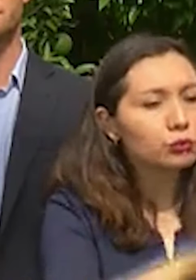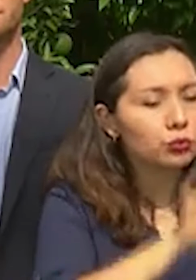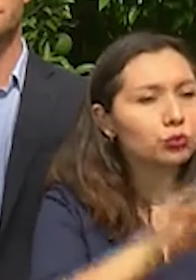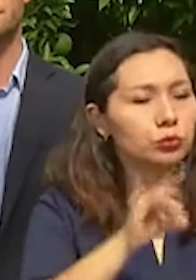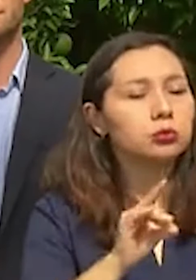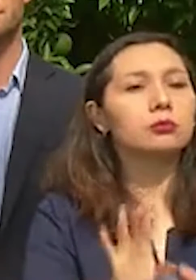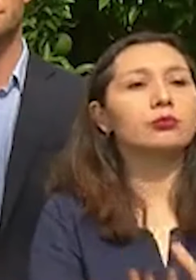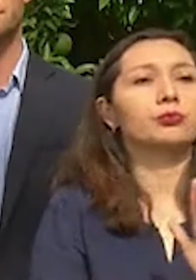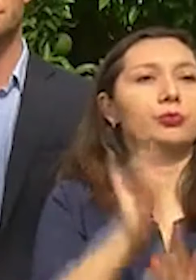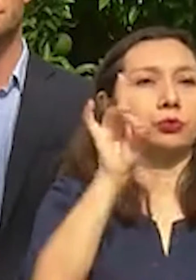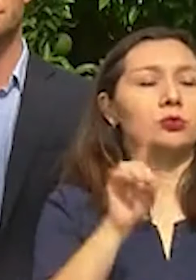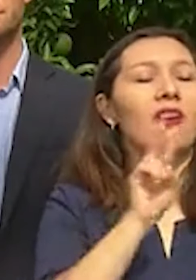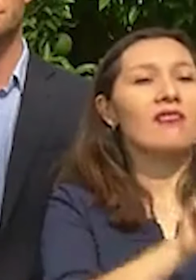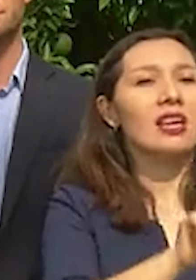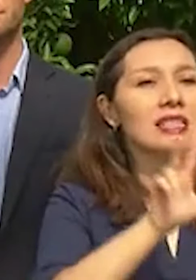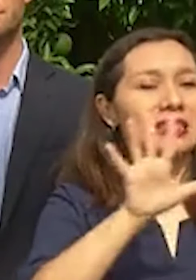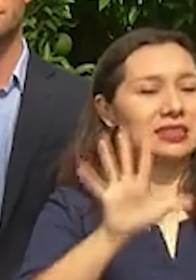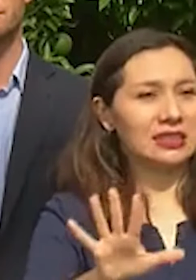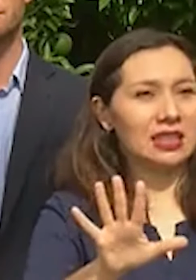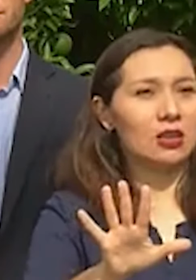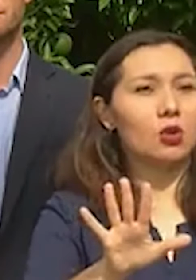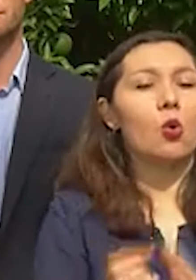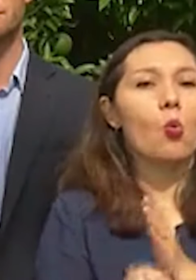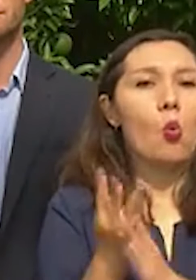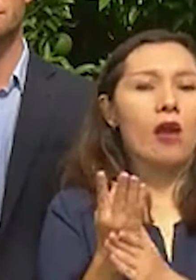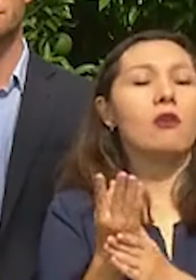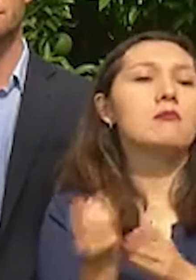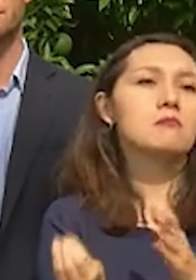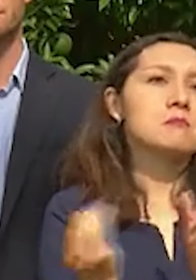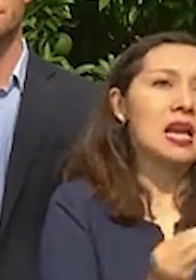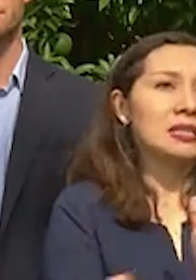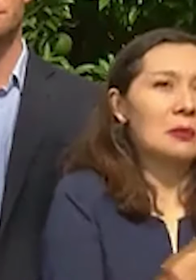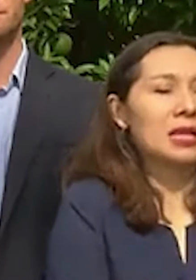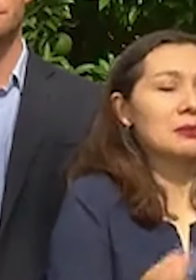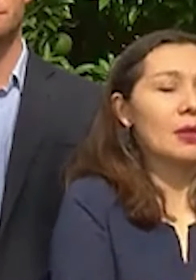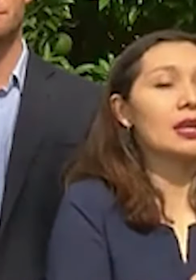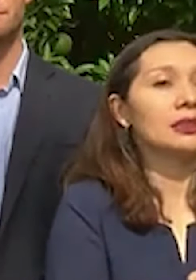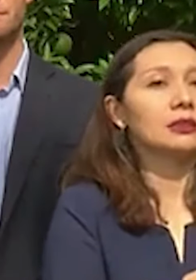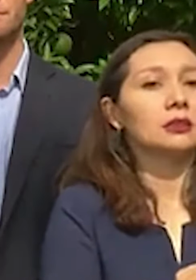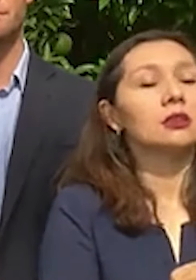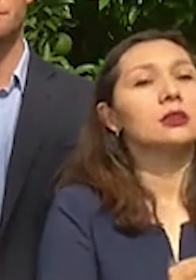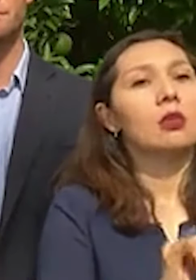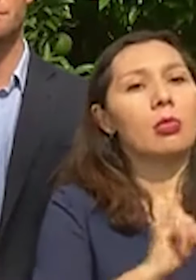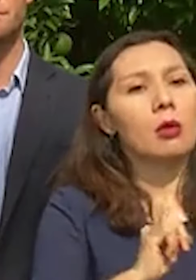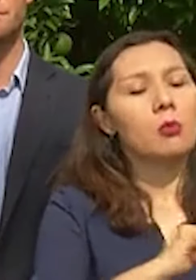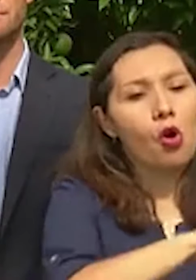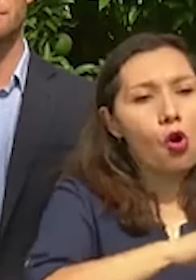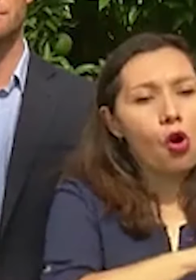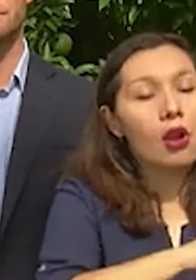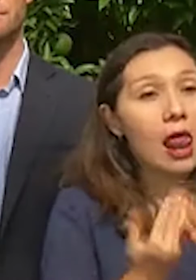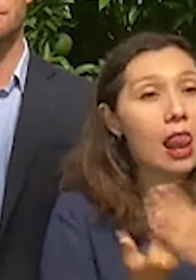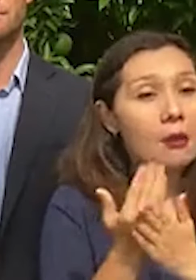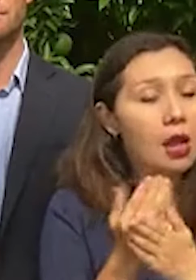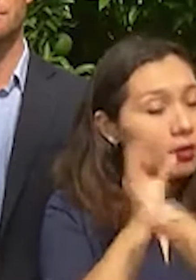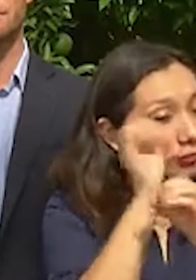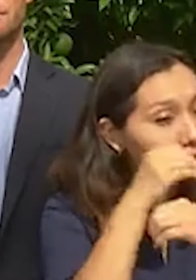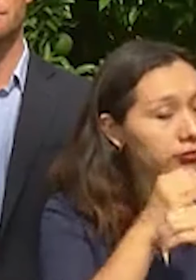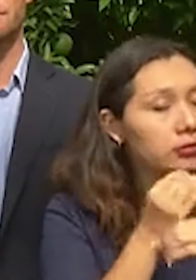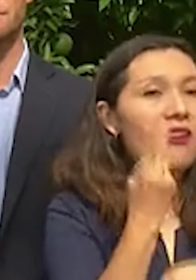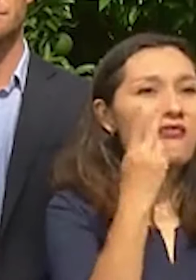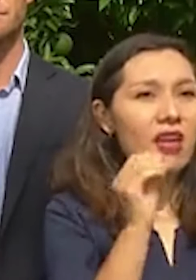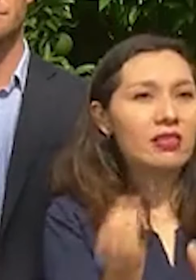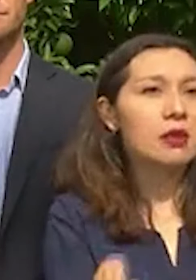se detectaron 25 nuevos casos y en el ciclo de exámenes de la mañana 20 casos